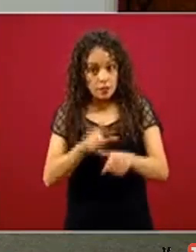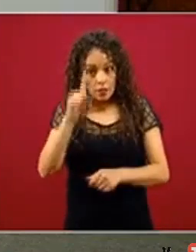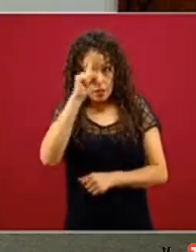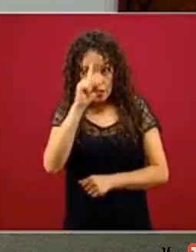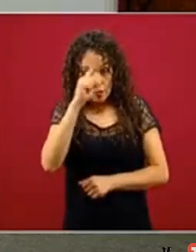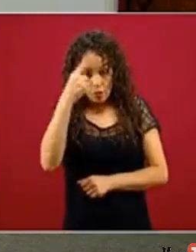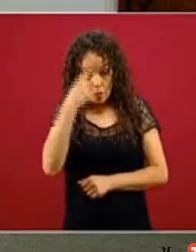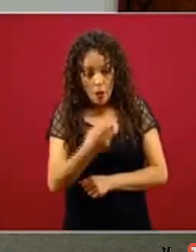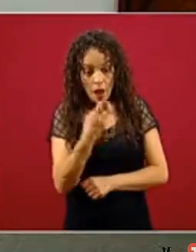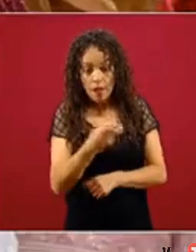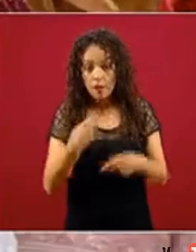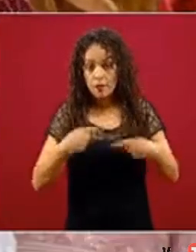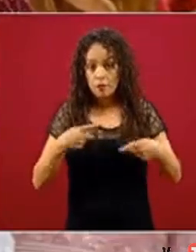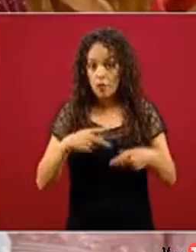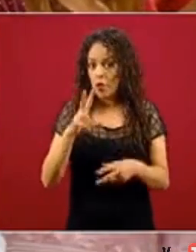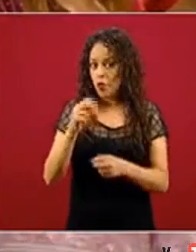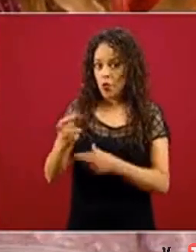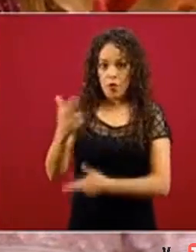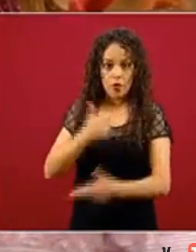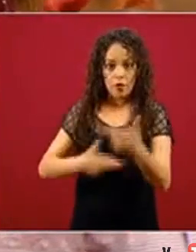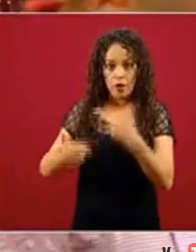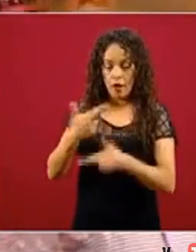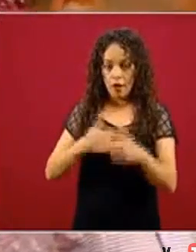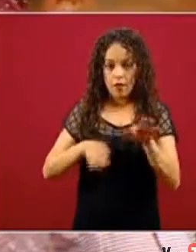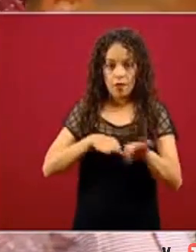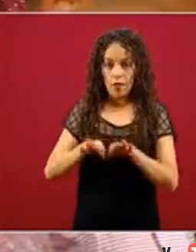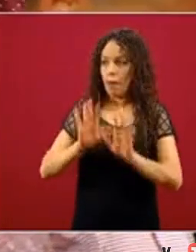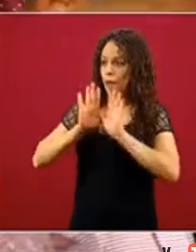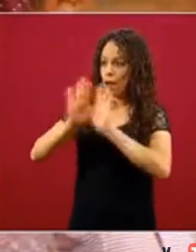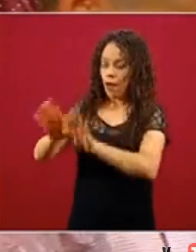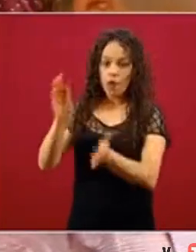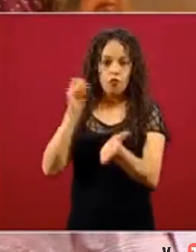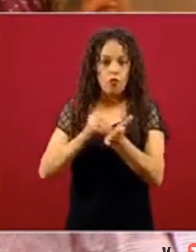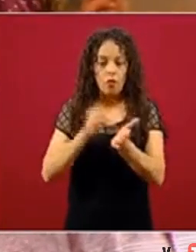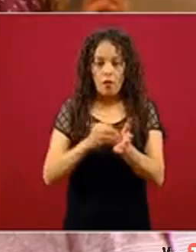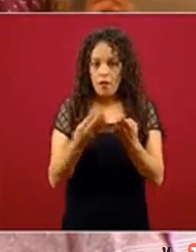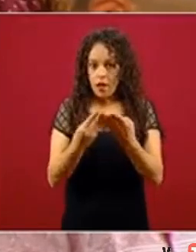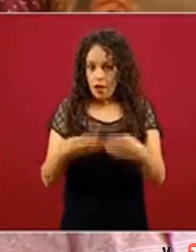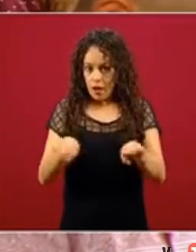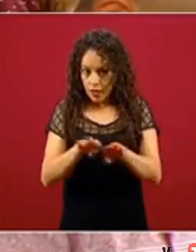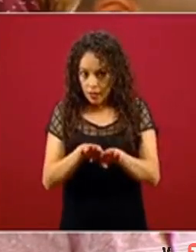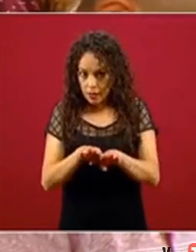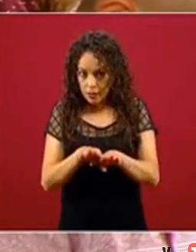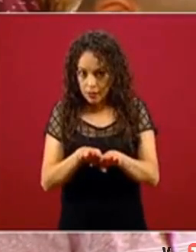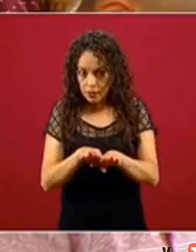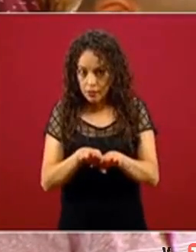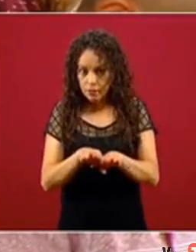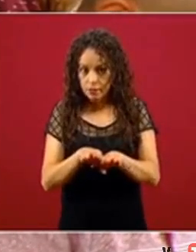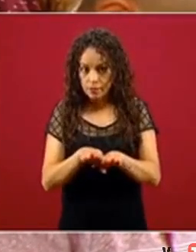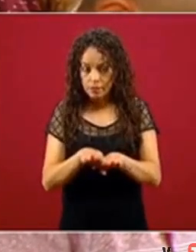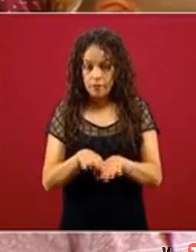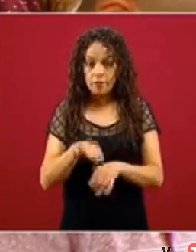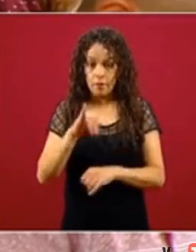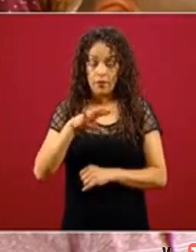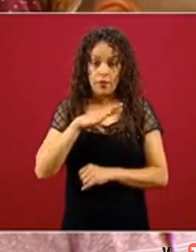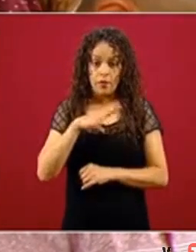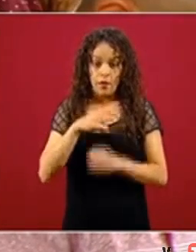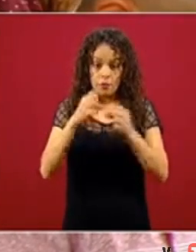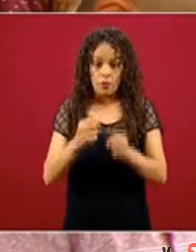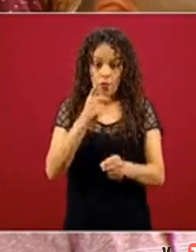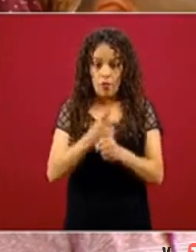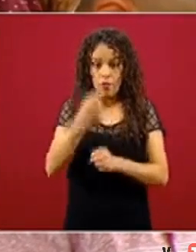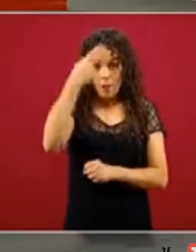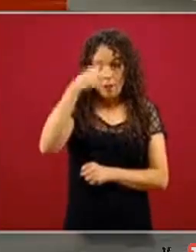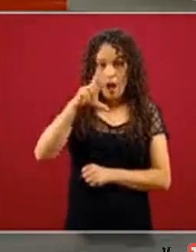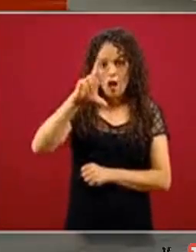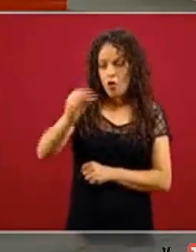no regresen todavía, se queden en casa? ¿Hay alguna garantía para que no sean despedidos o para que puedan hacer valer